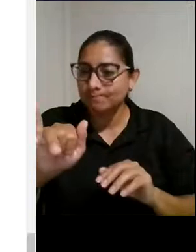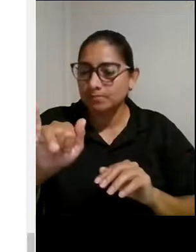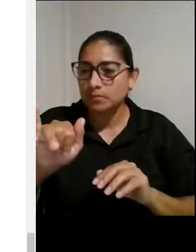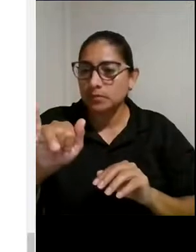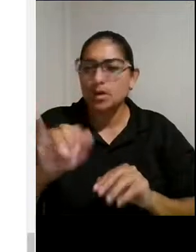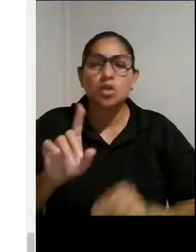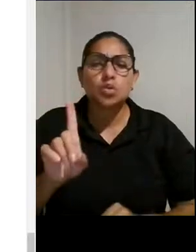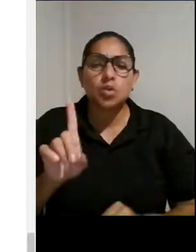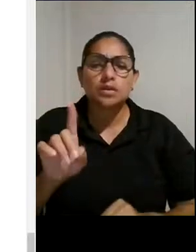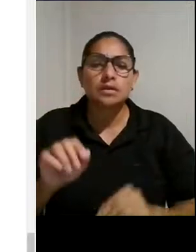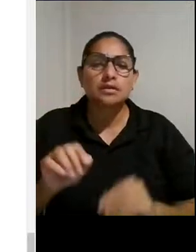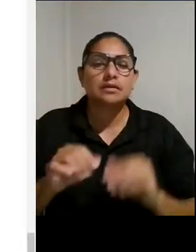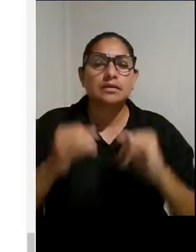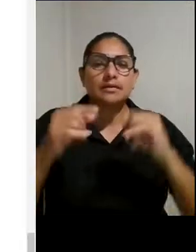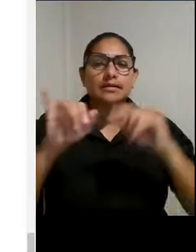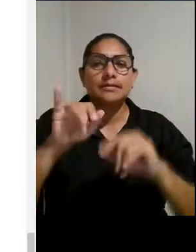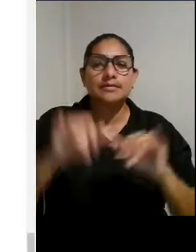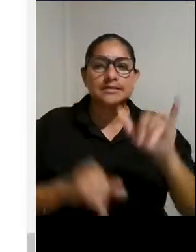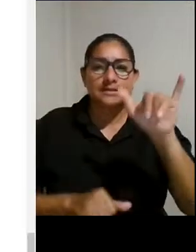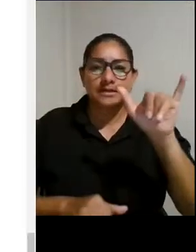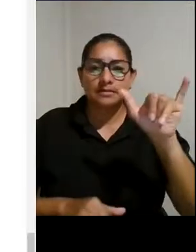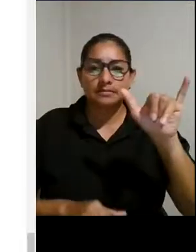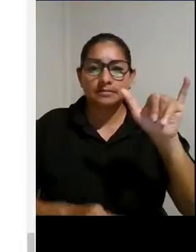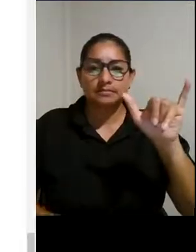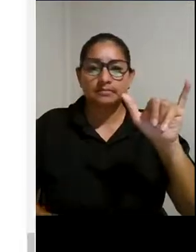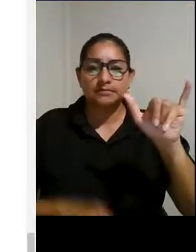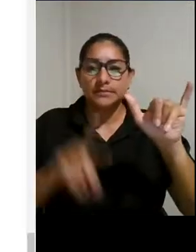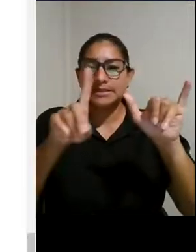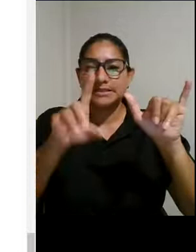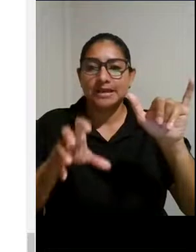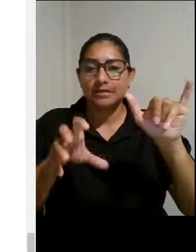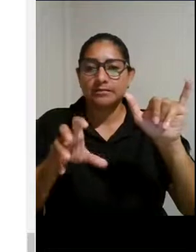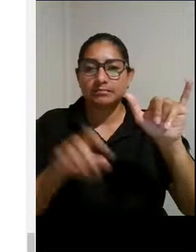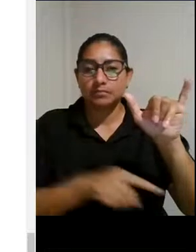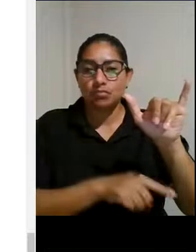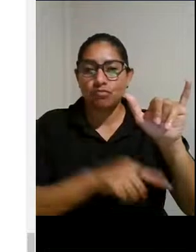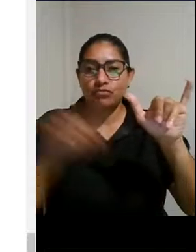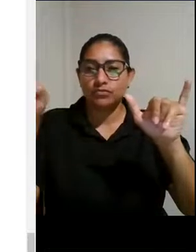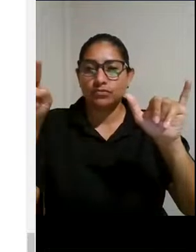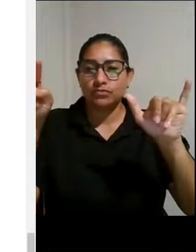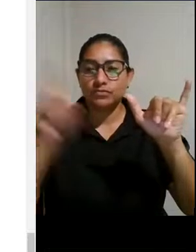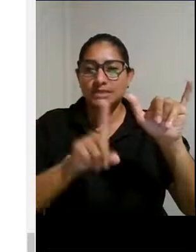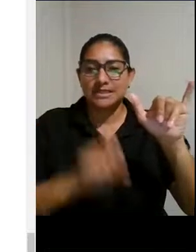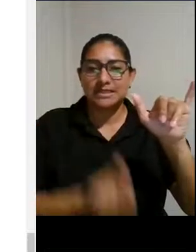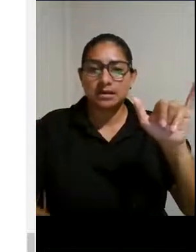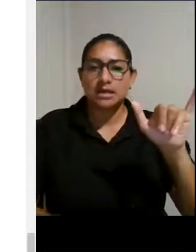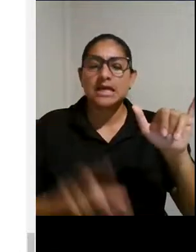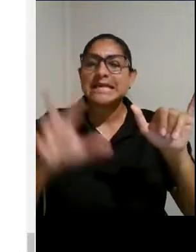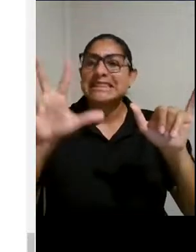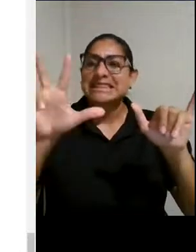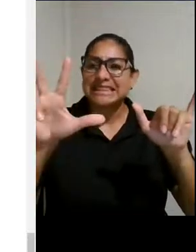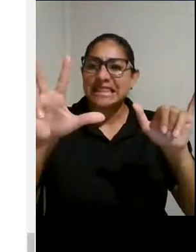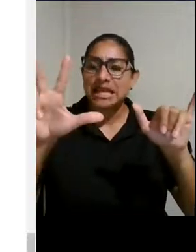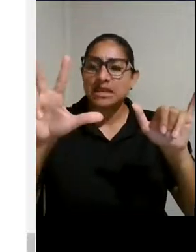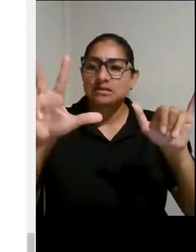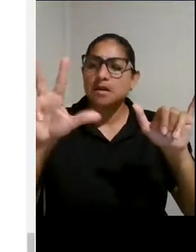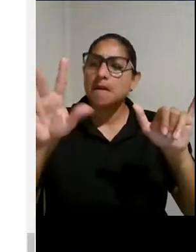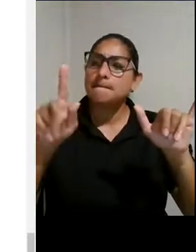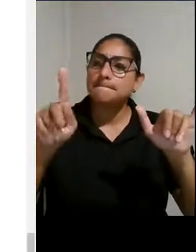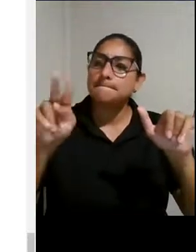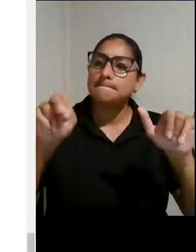donde toca al eje Y, ¿verdad? En este caso es 100. Y el 3 es la pendiente.